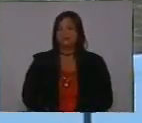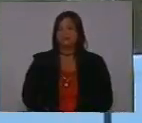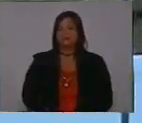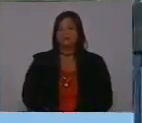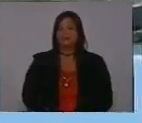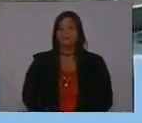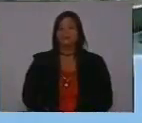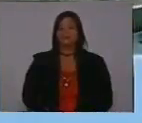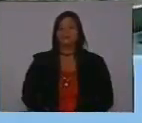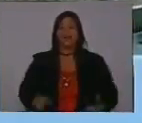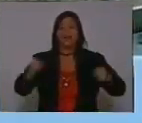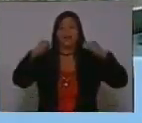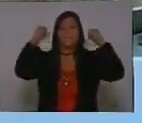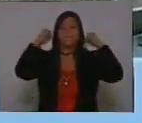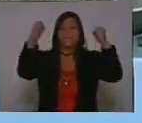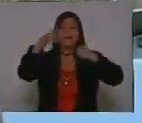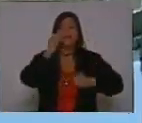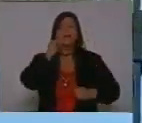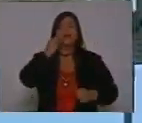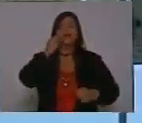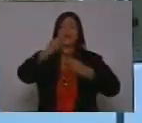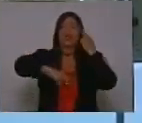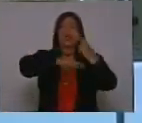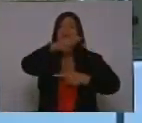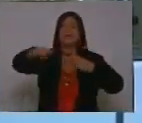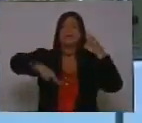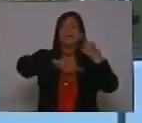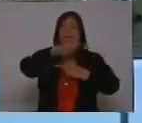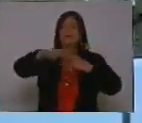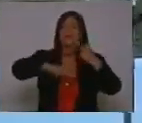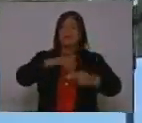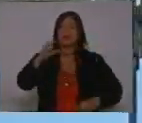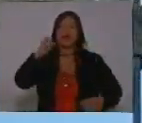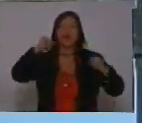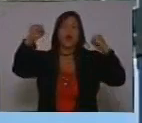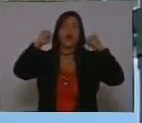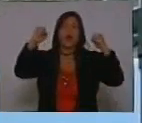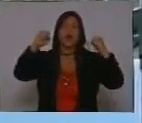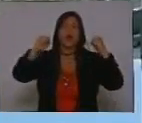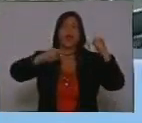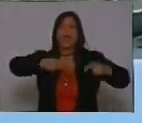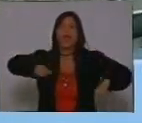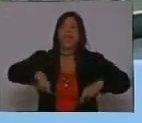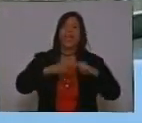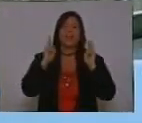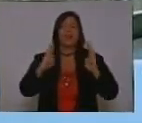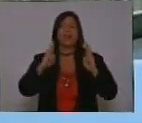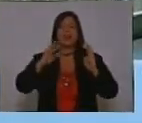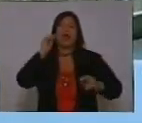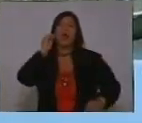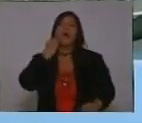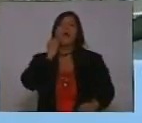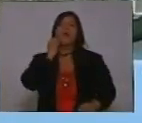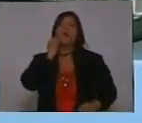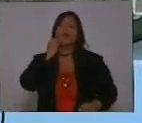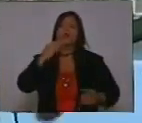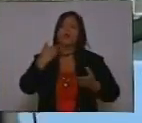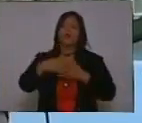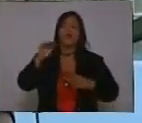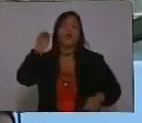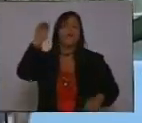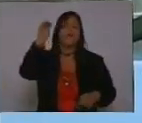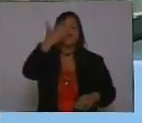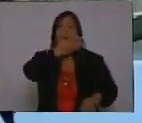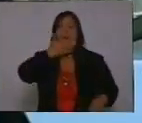A ver, que viva la juventud revolucionaria, la juventud rebelde, la juventud que apuesta por un